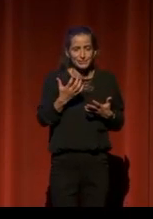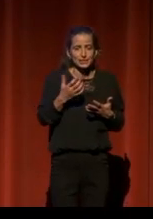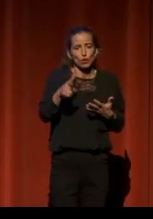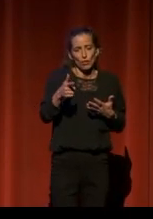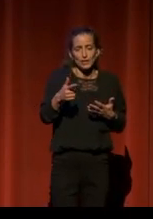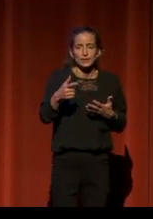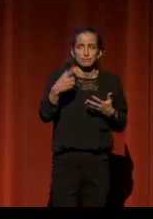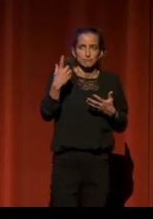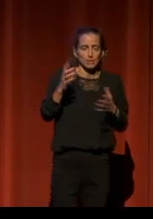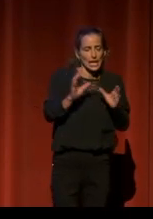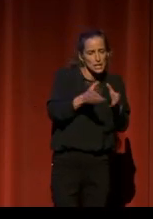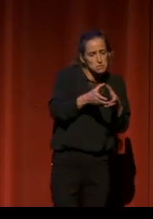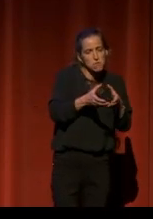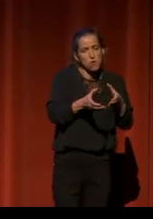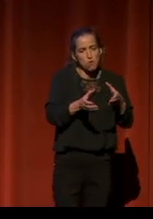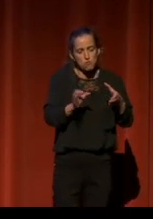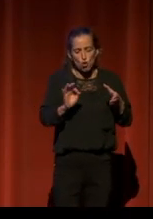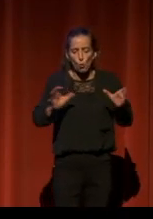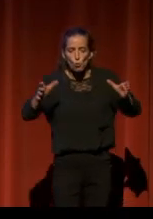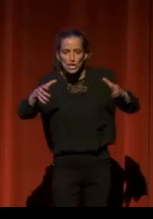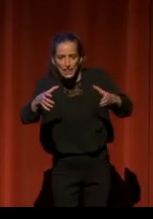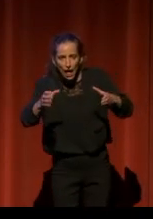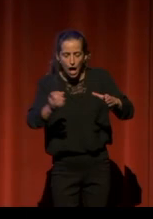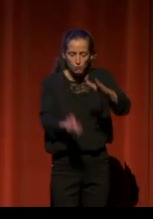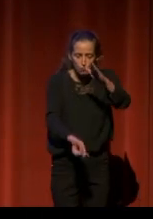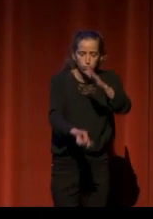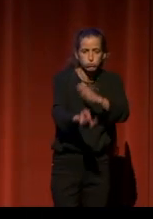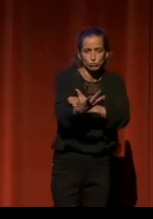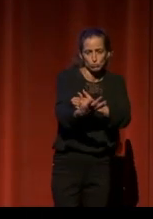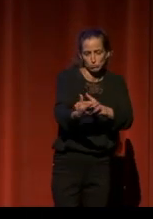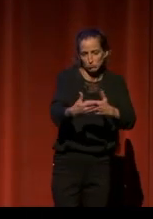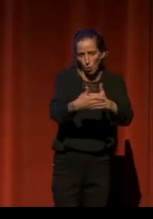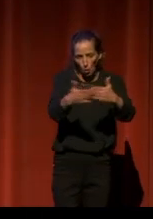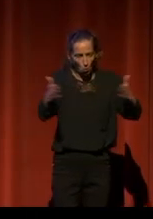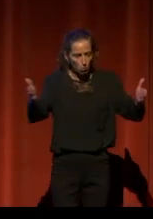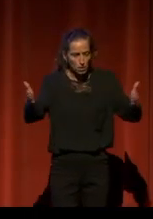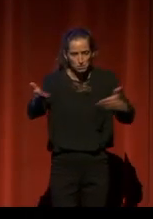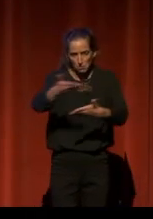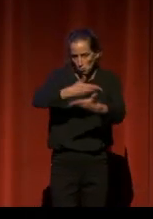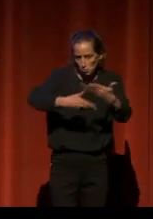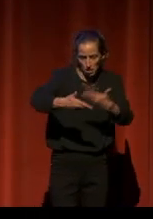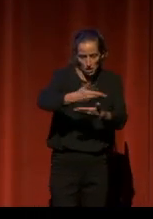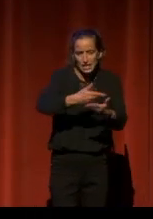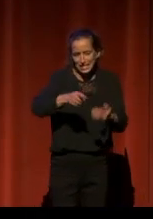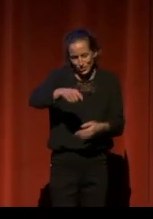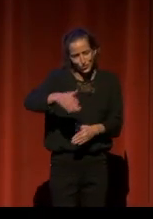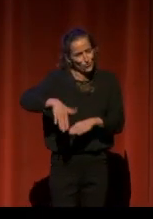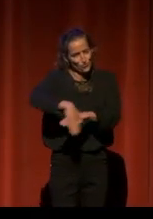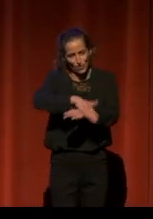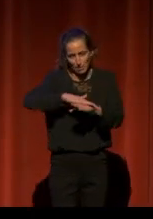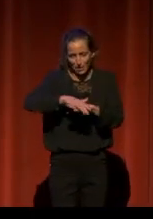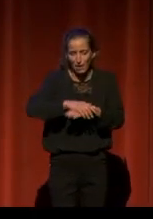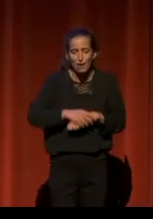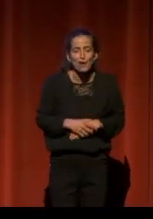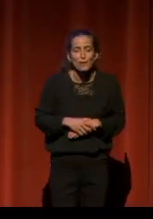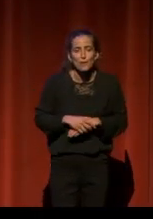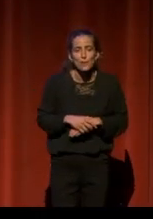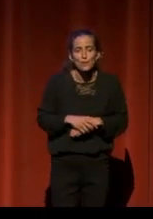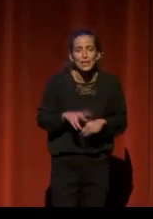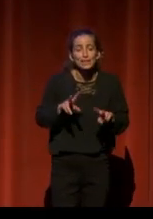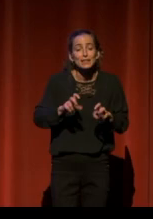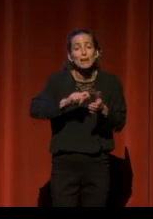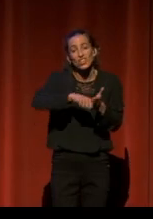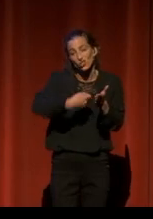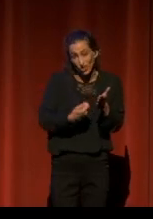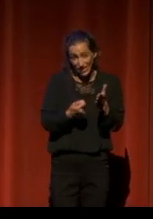equipo habrá que crear comunidad no y el open abrir y colaborar serán fundamentales y respecto a esa idea del contrato